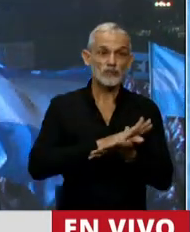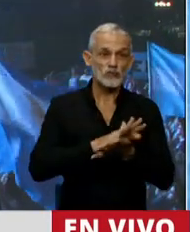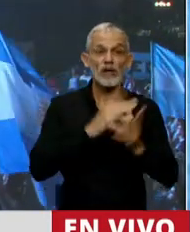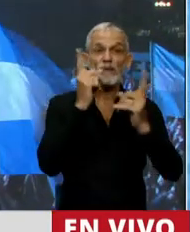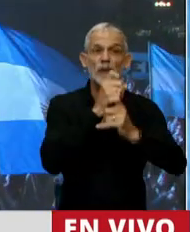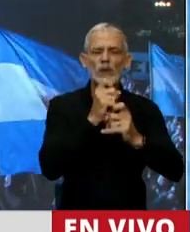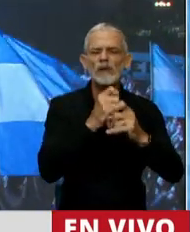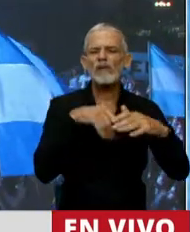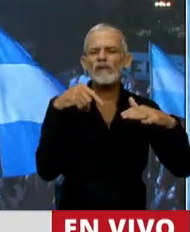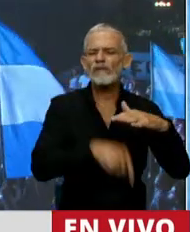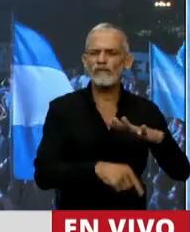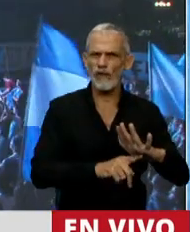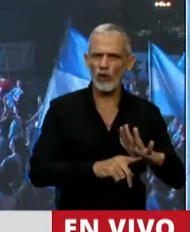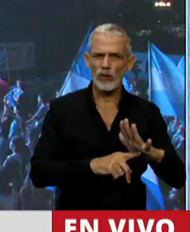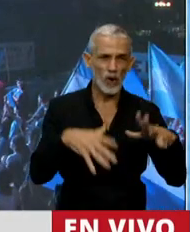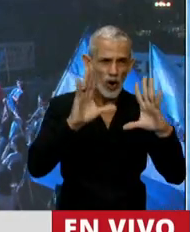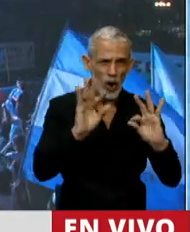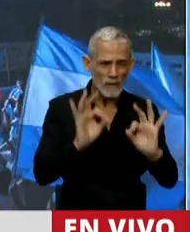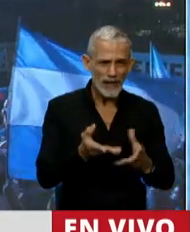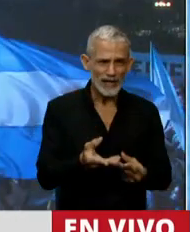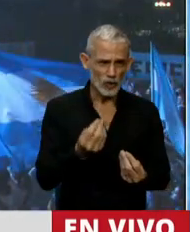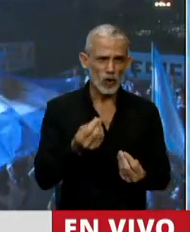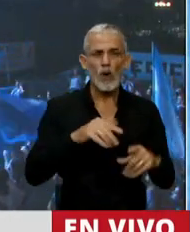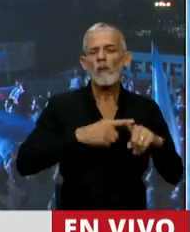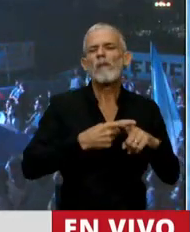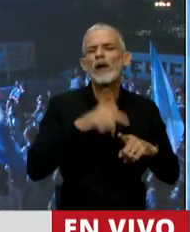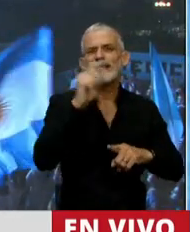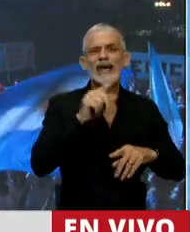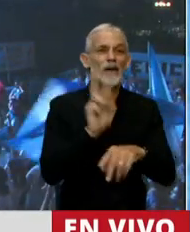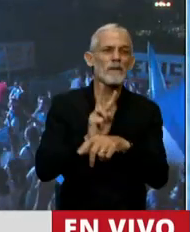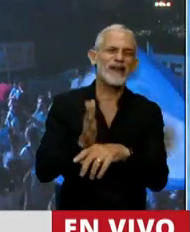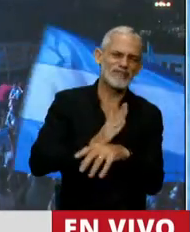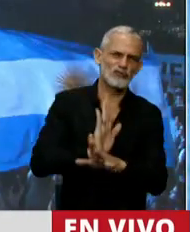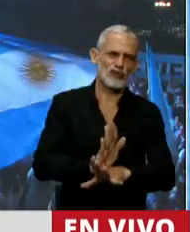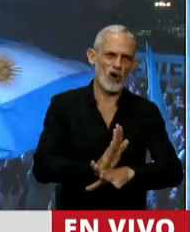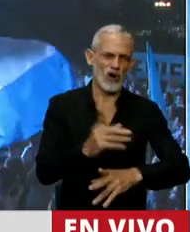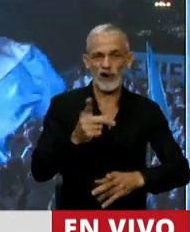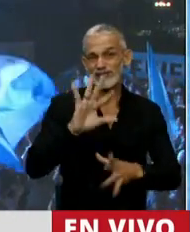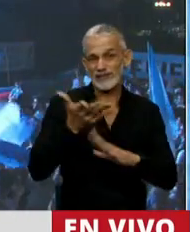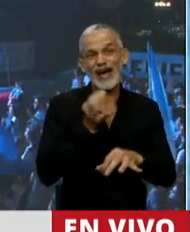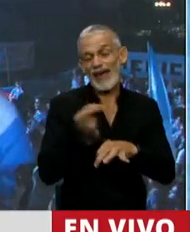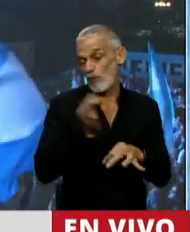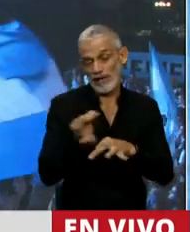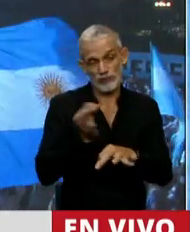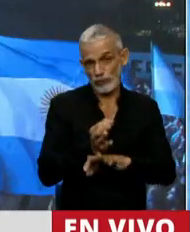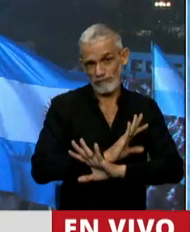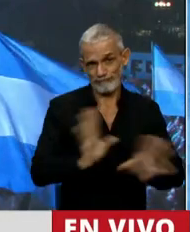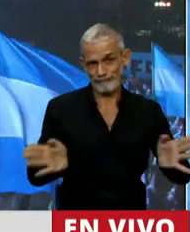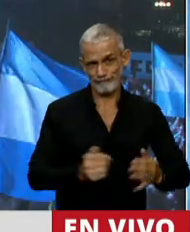problemas de fondo en forma integral, y eso es política de prevención, es la